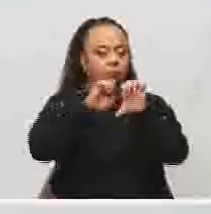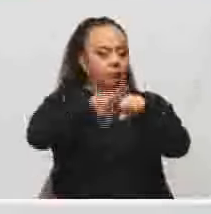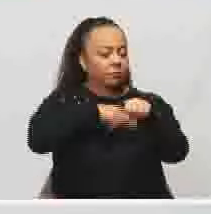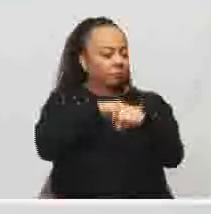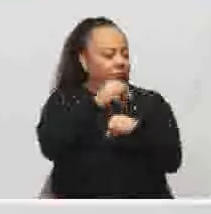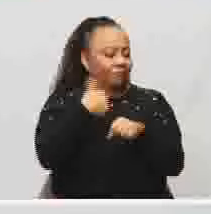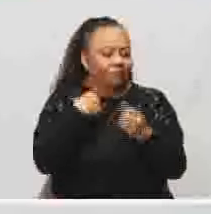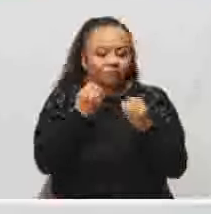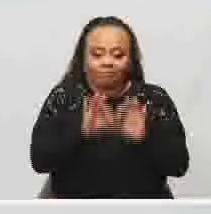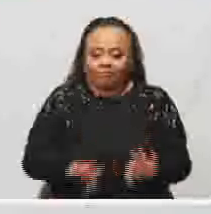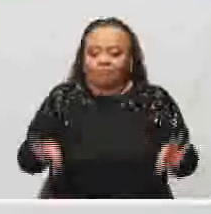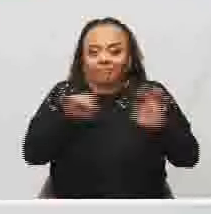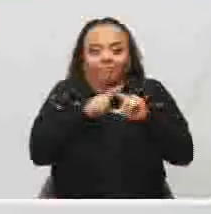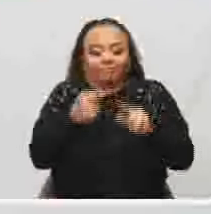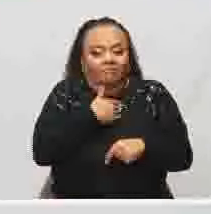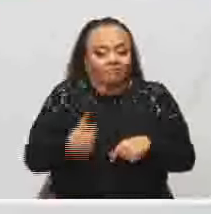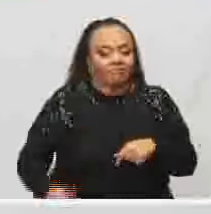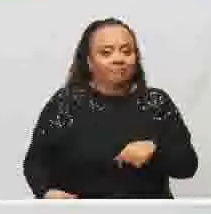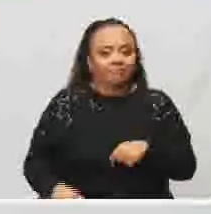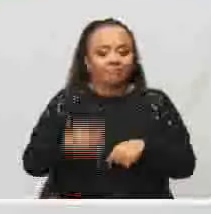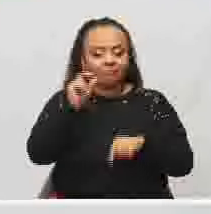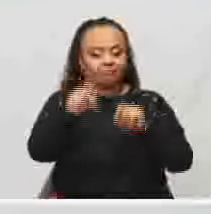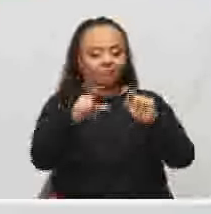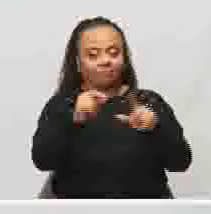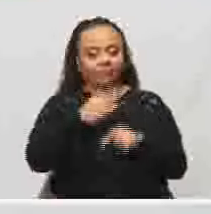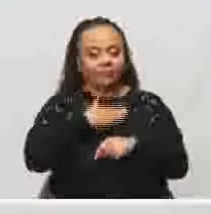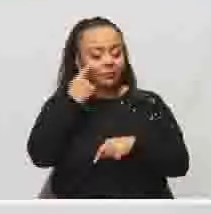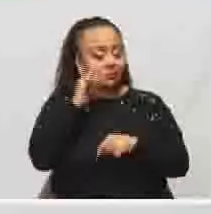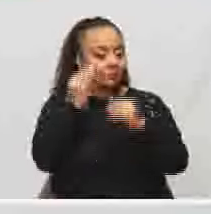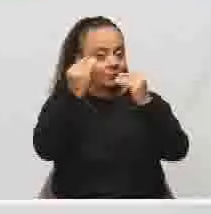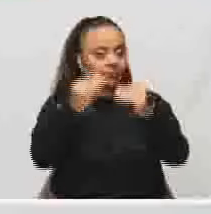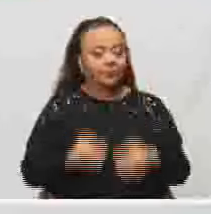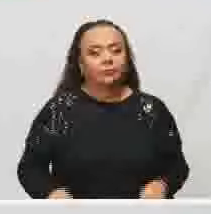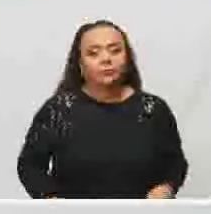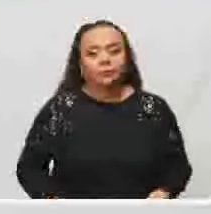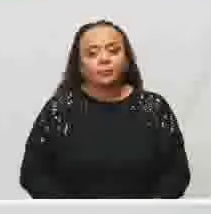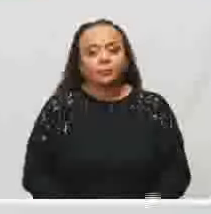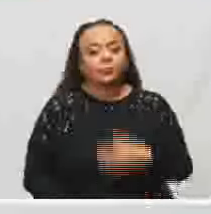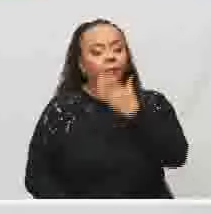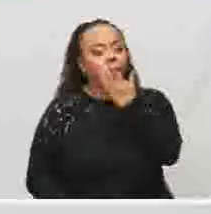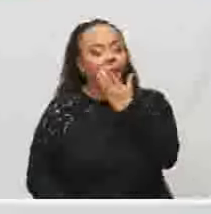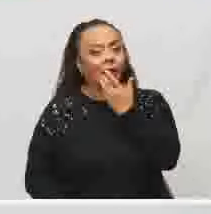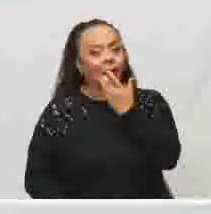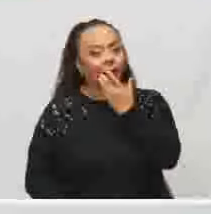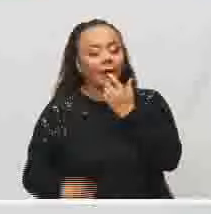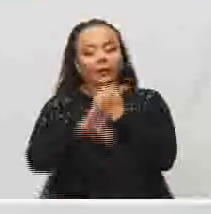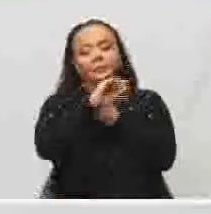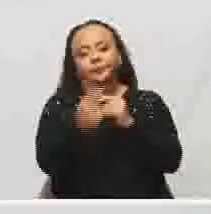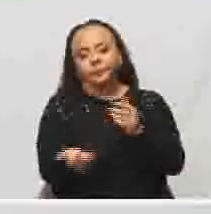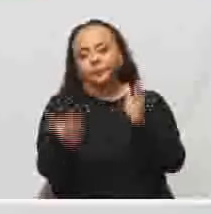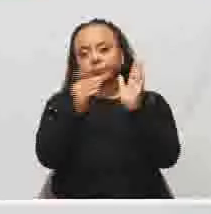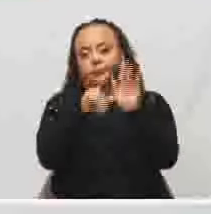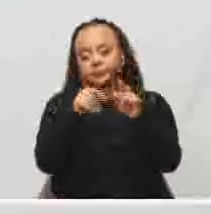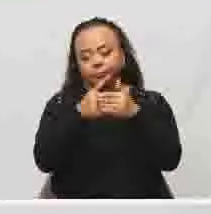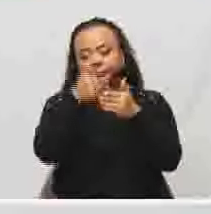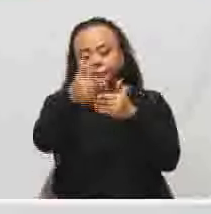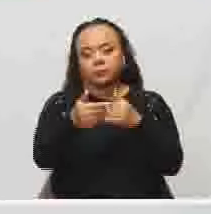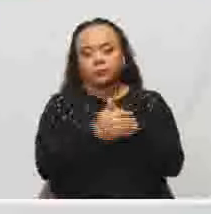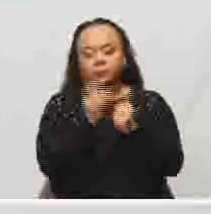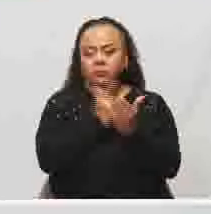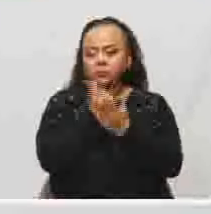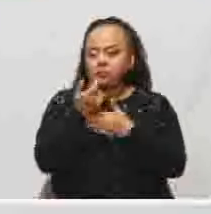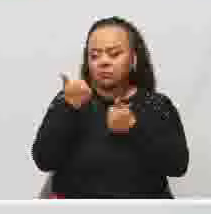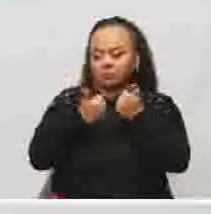para lo que es el herediano y La Rebeldía ofensiva me parece que es mucha y después de vuelta la fecha 21 de visita contra Liberia cuál